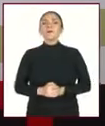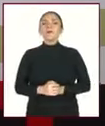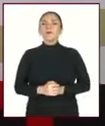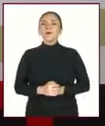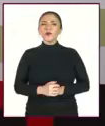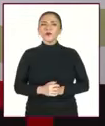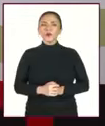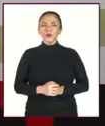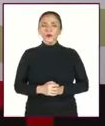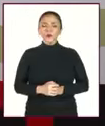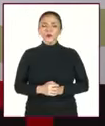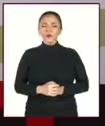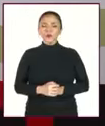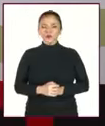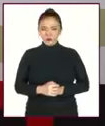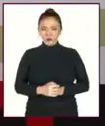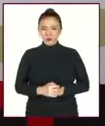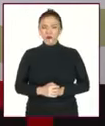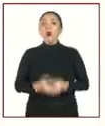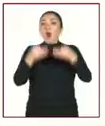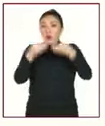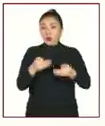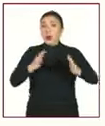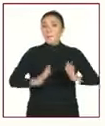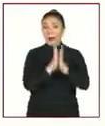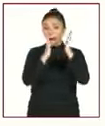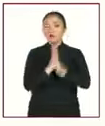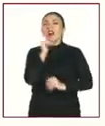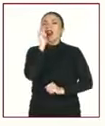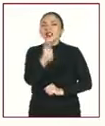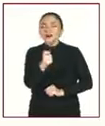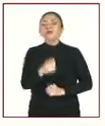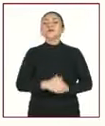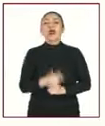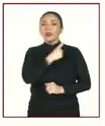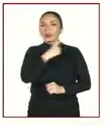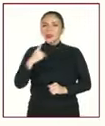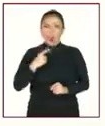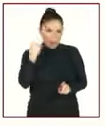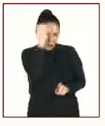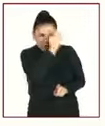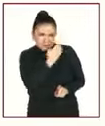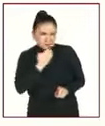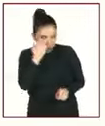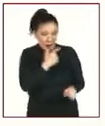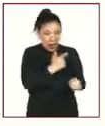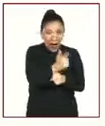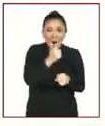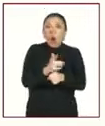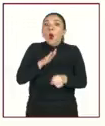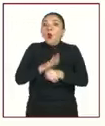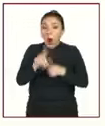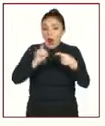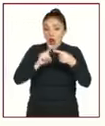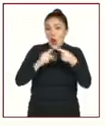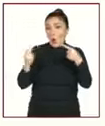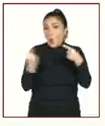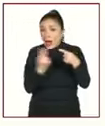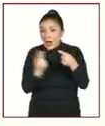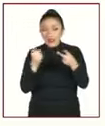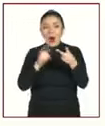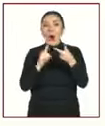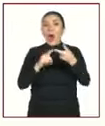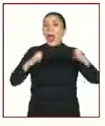La participación concreta se va a basar principalmente en identificar una urgencia o emergencia médica, como ya lo